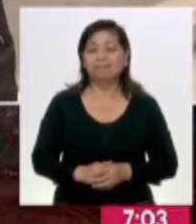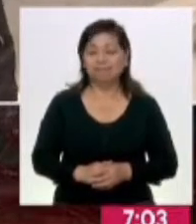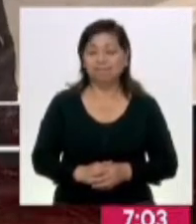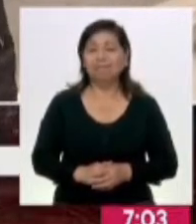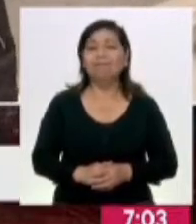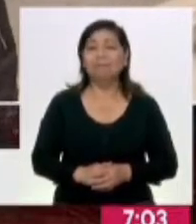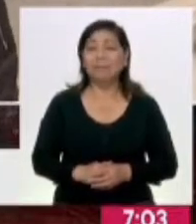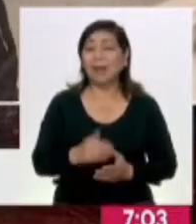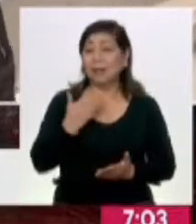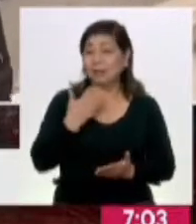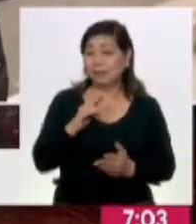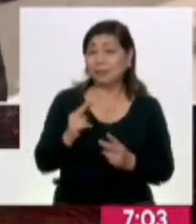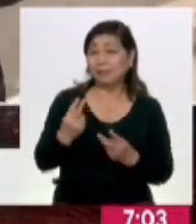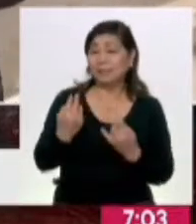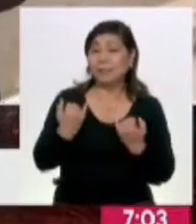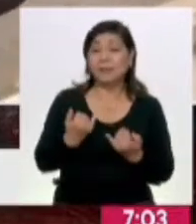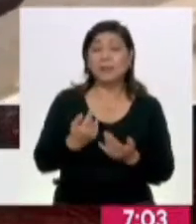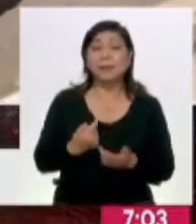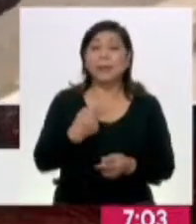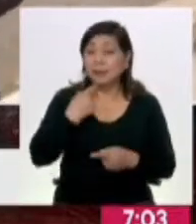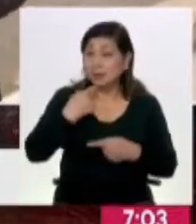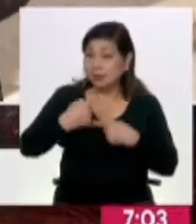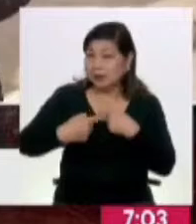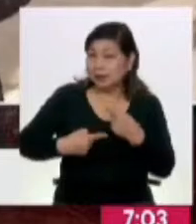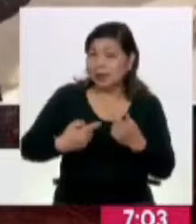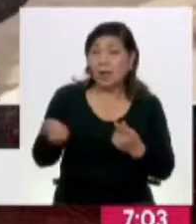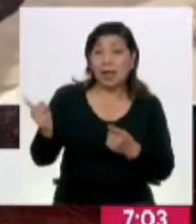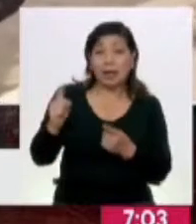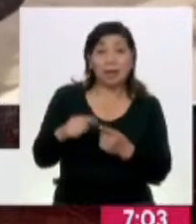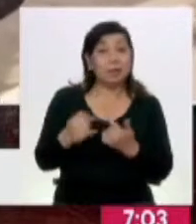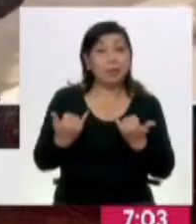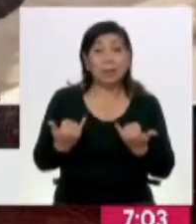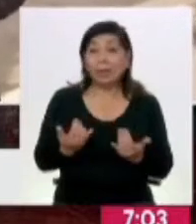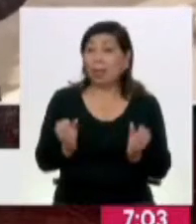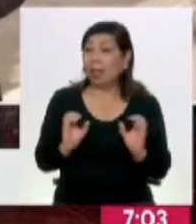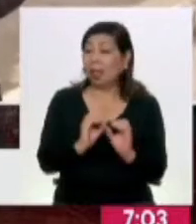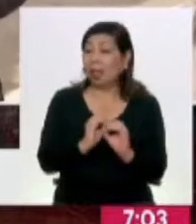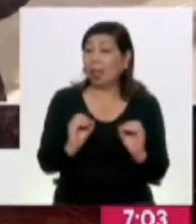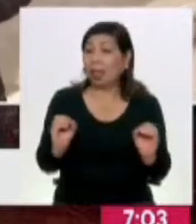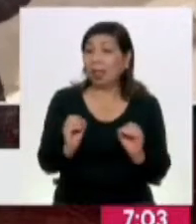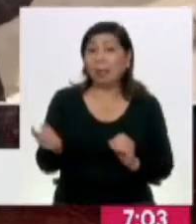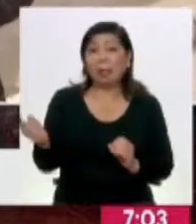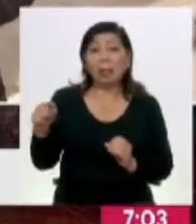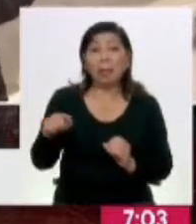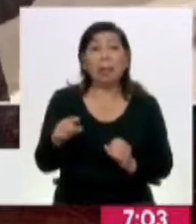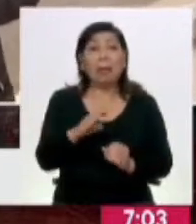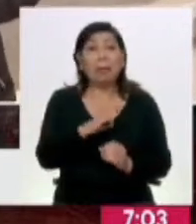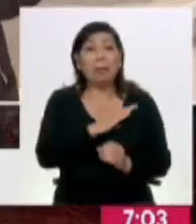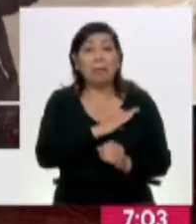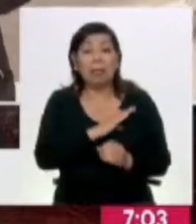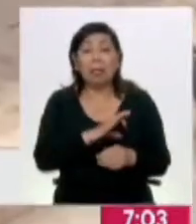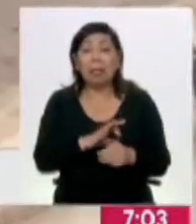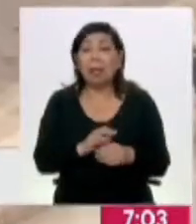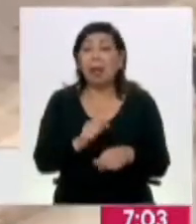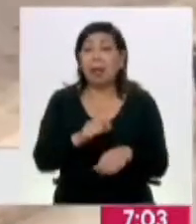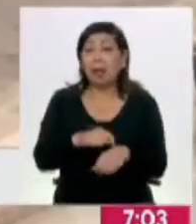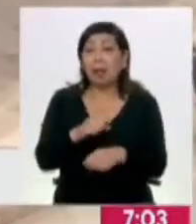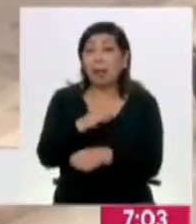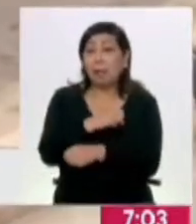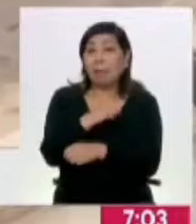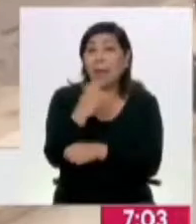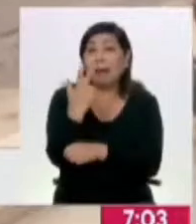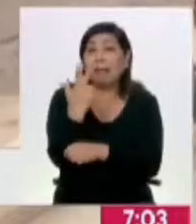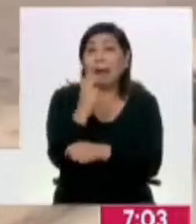Gracias, Nicolás. Muchas gracias por el pase. Bueno, para actualizar la información, hasta el momento no han llegado los peritos de criminalística. Esto ha ocurrido a las 3 de